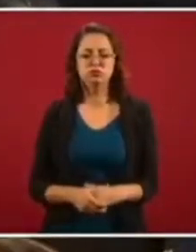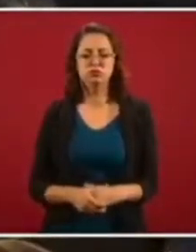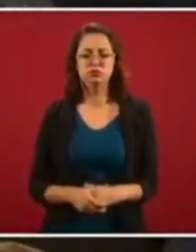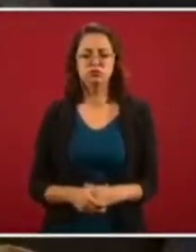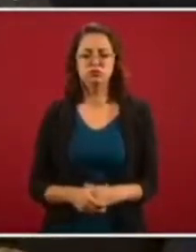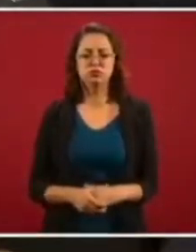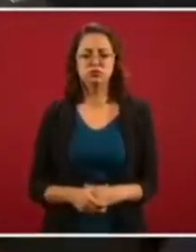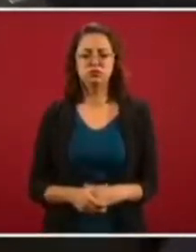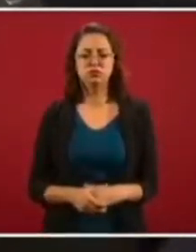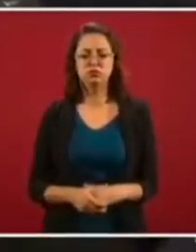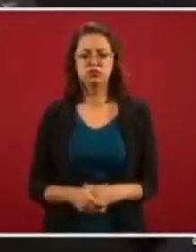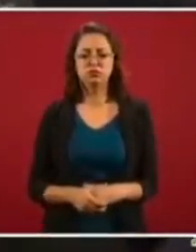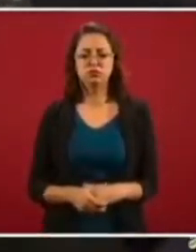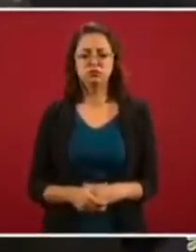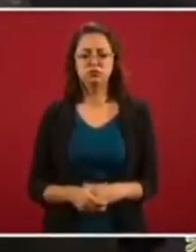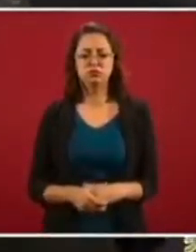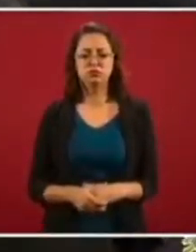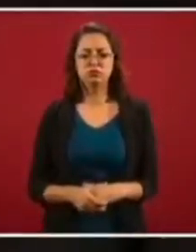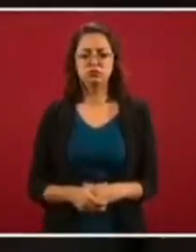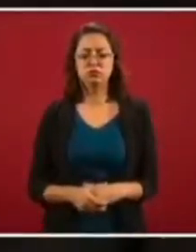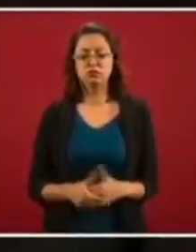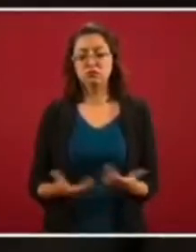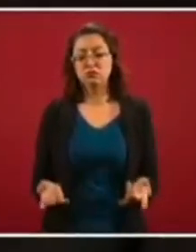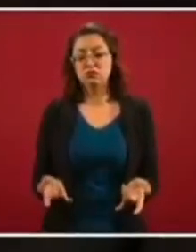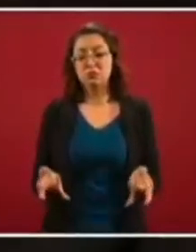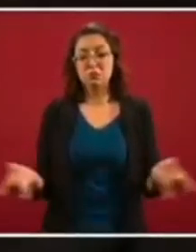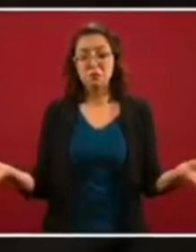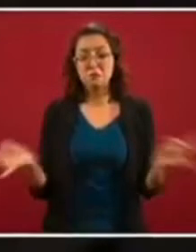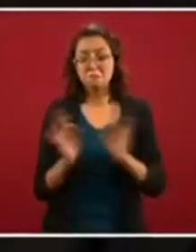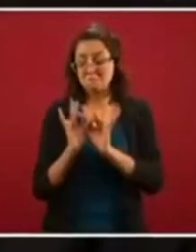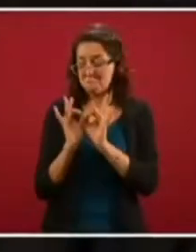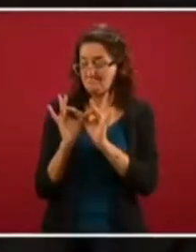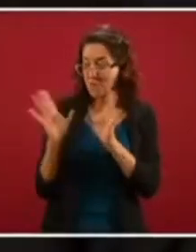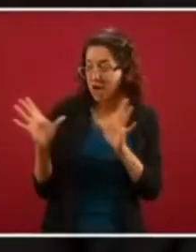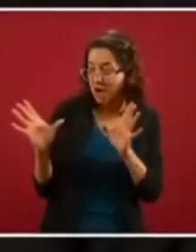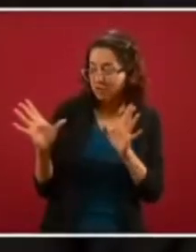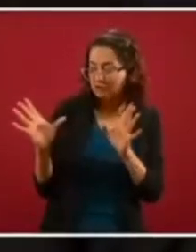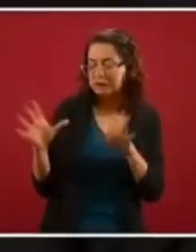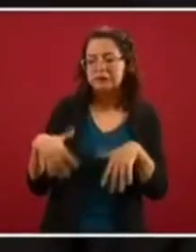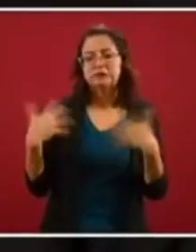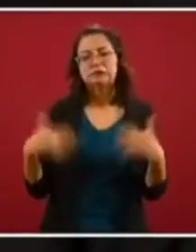Se da este caso lamentable.